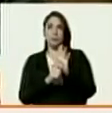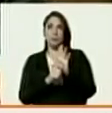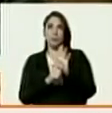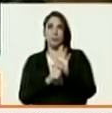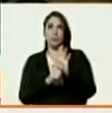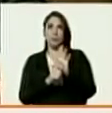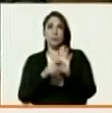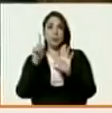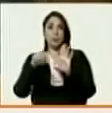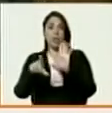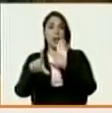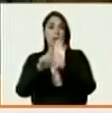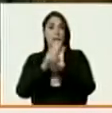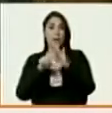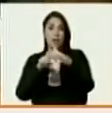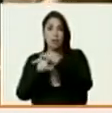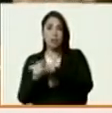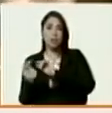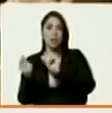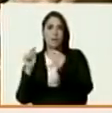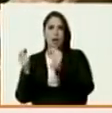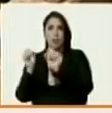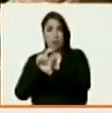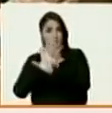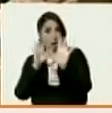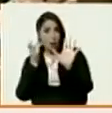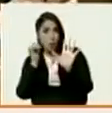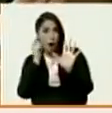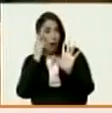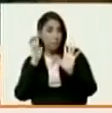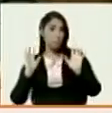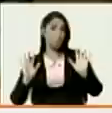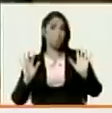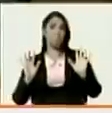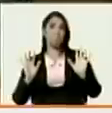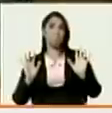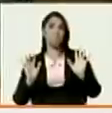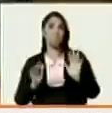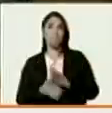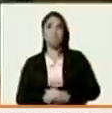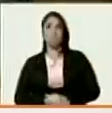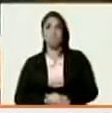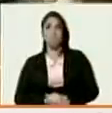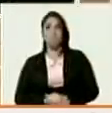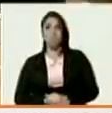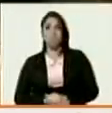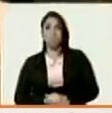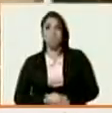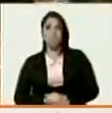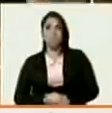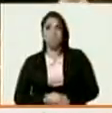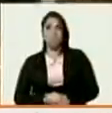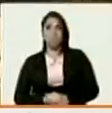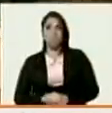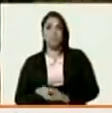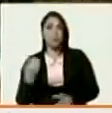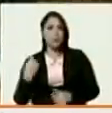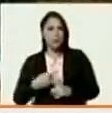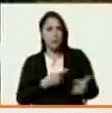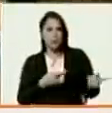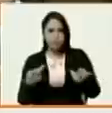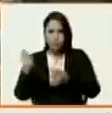y en el reglamento interior de debate. Esto está muy claro. Está muy claro. Debe recibir el